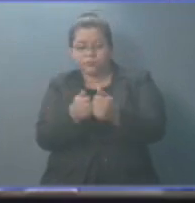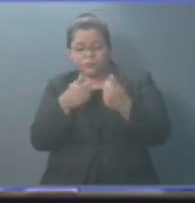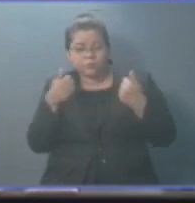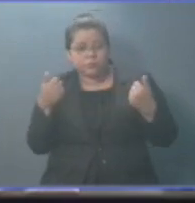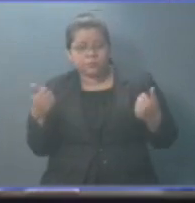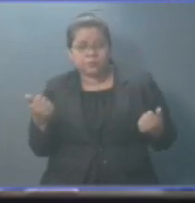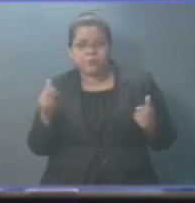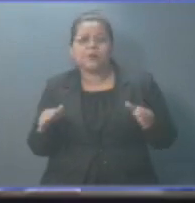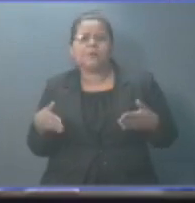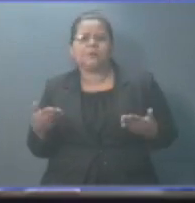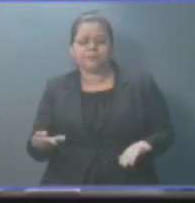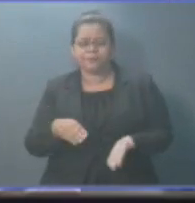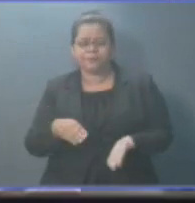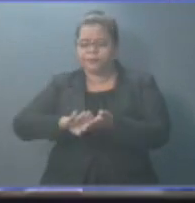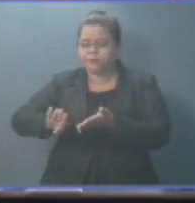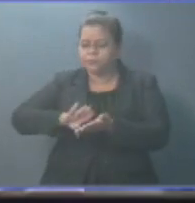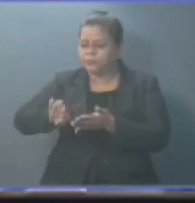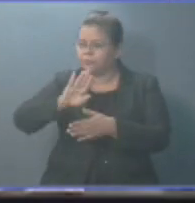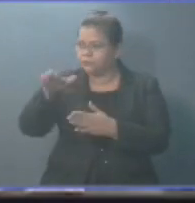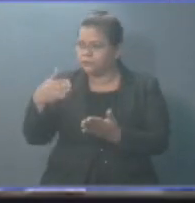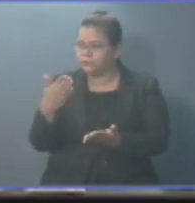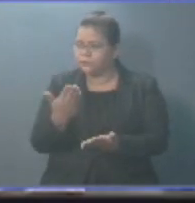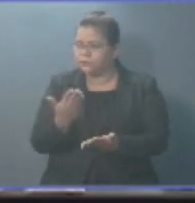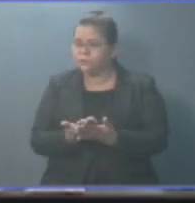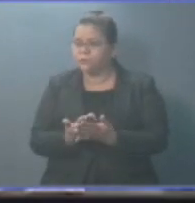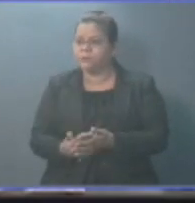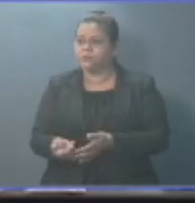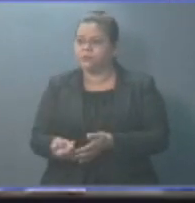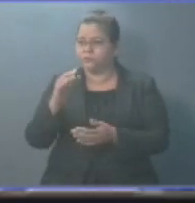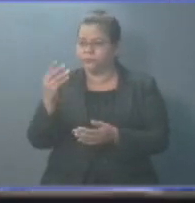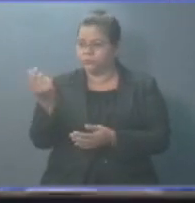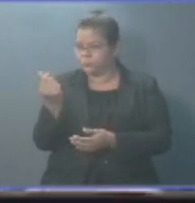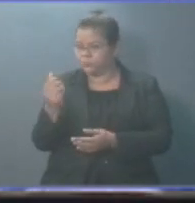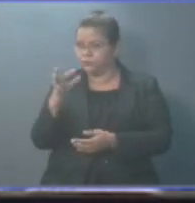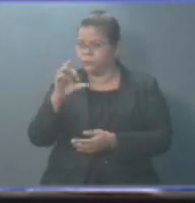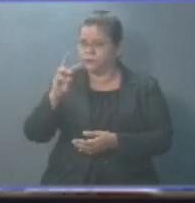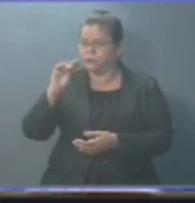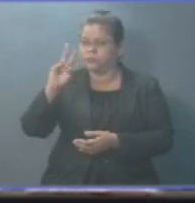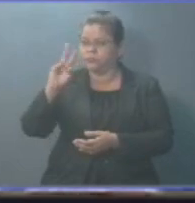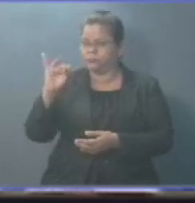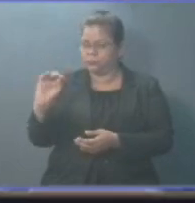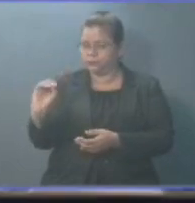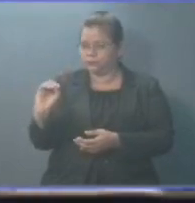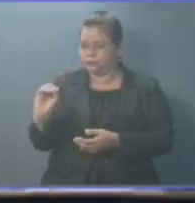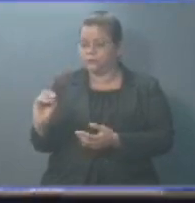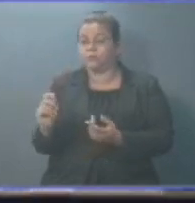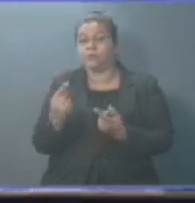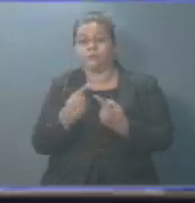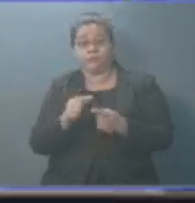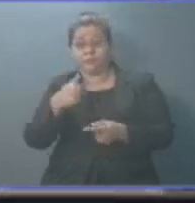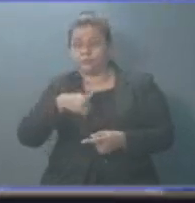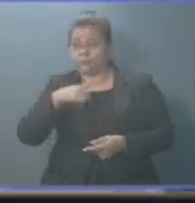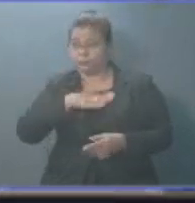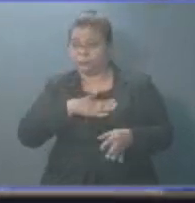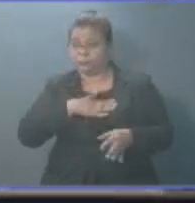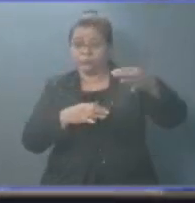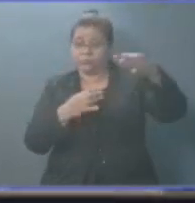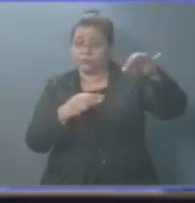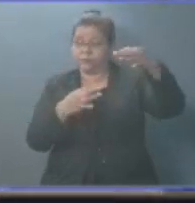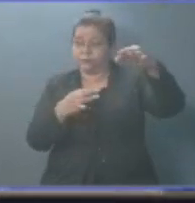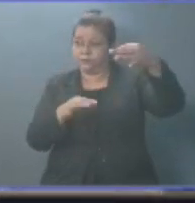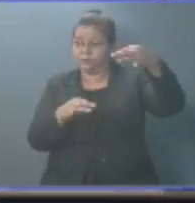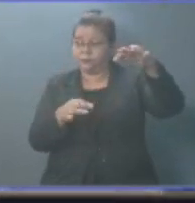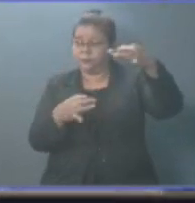millones para financiamiento de contrapartidas de fondo de Fomilenio. Y yo tengo aquí en las